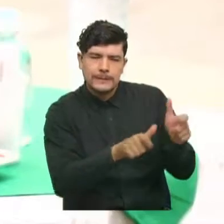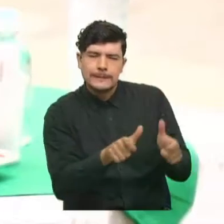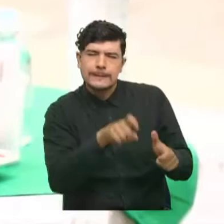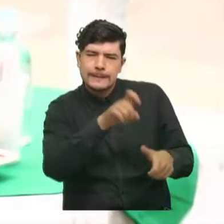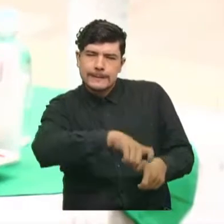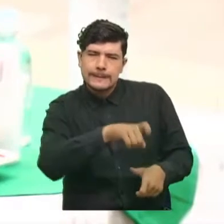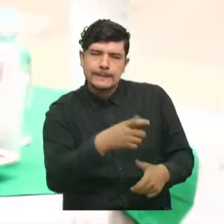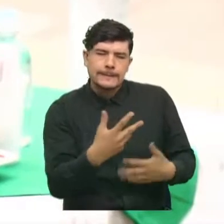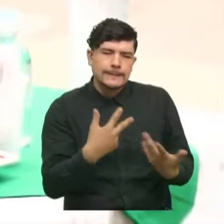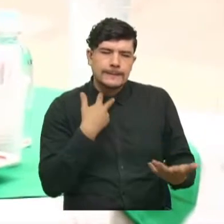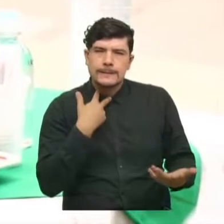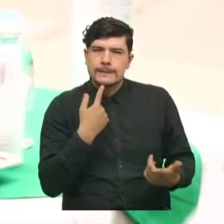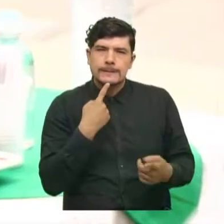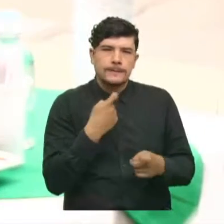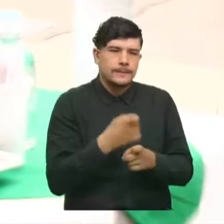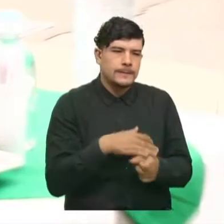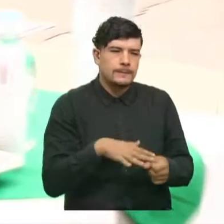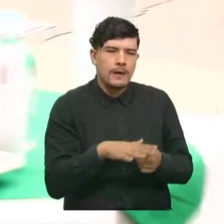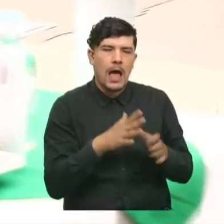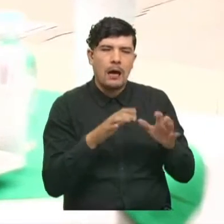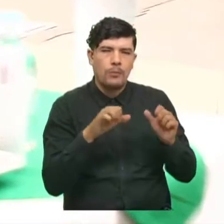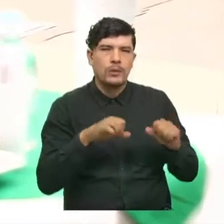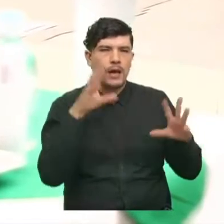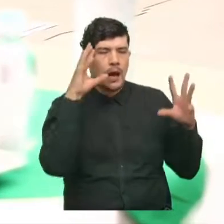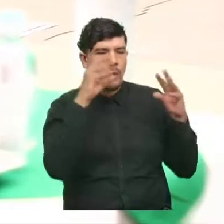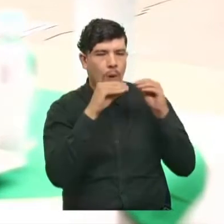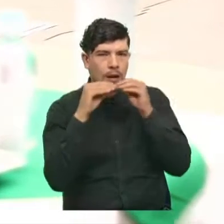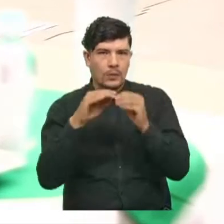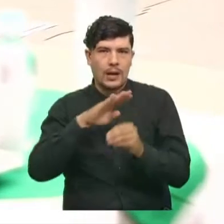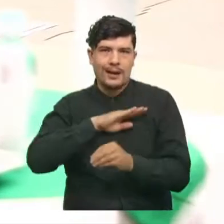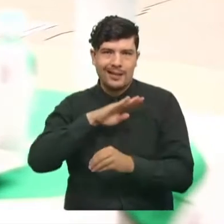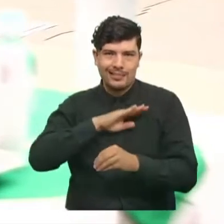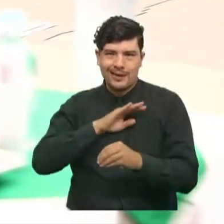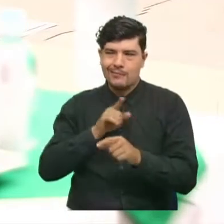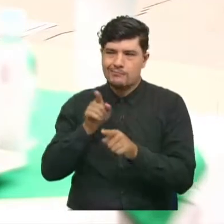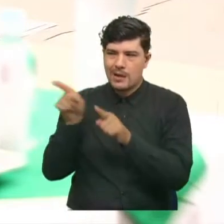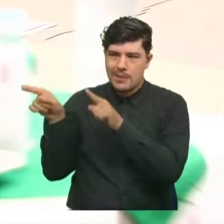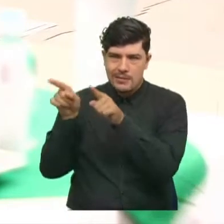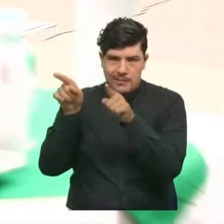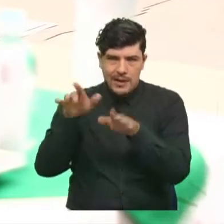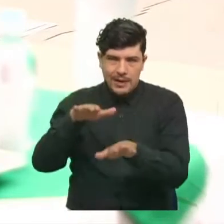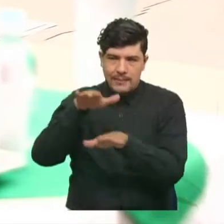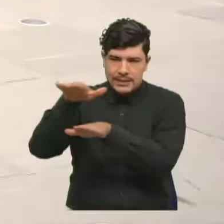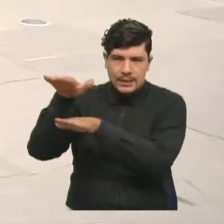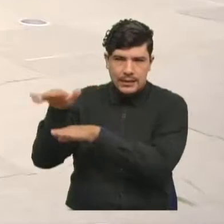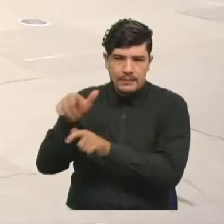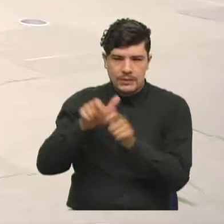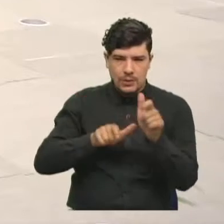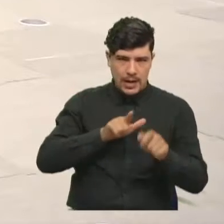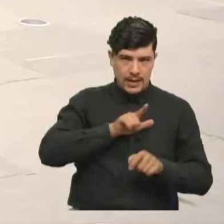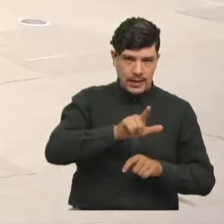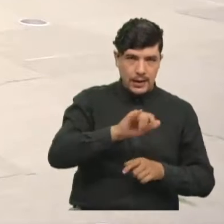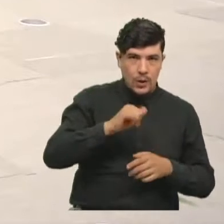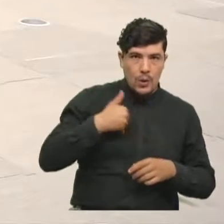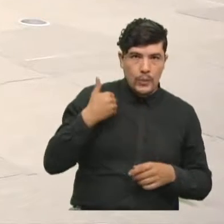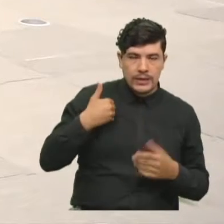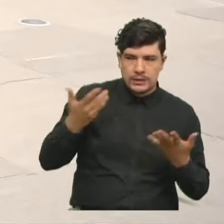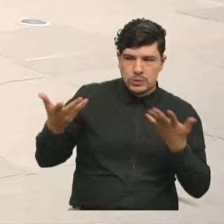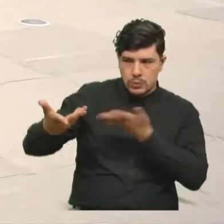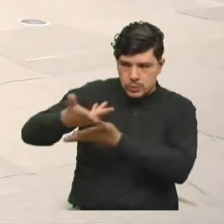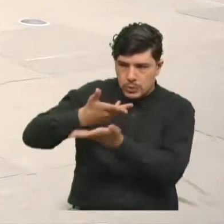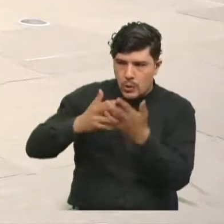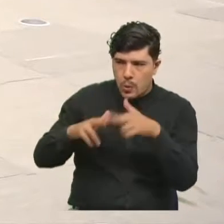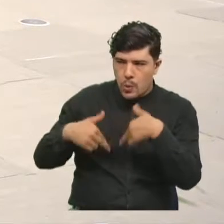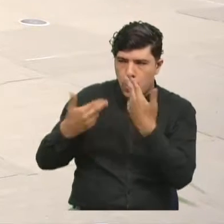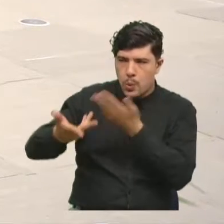y reunirnos con los alcaldes con los mandatarios y con estos representantes de los jóvenes para también buscar a quienes